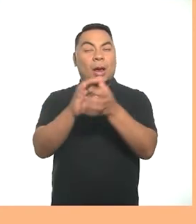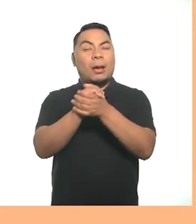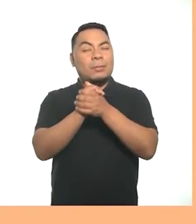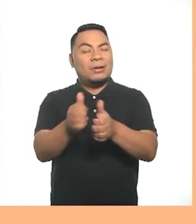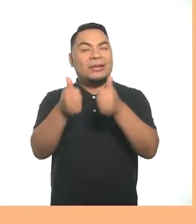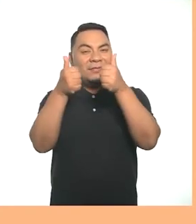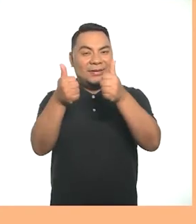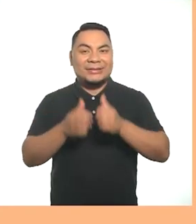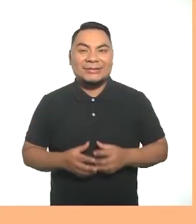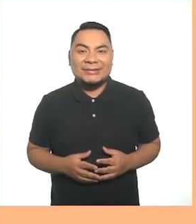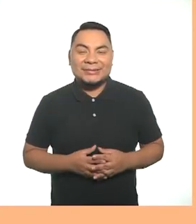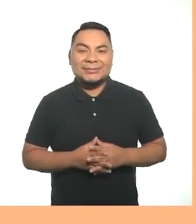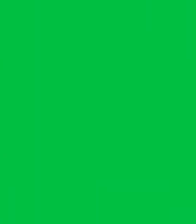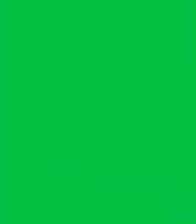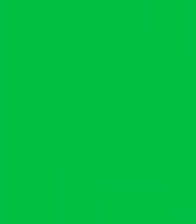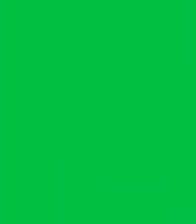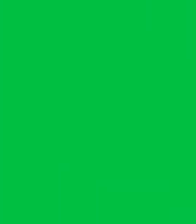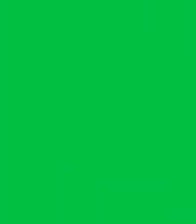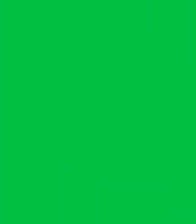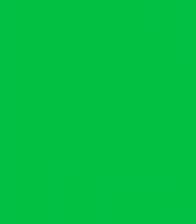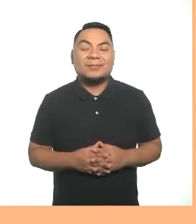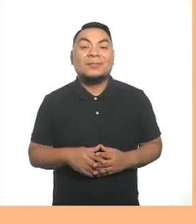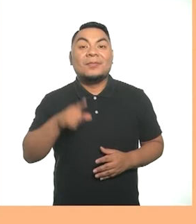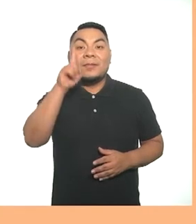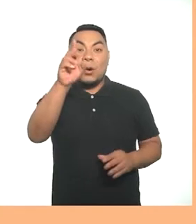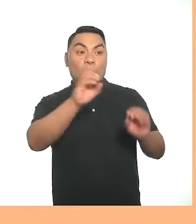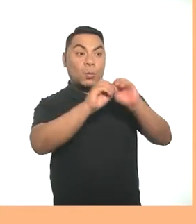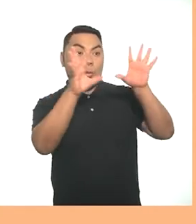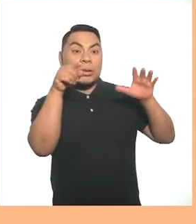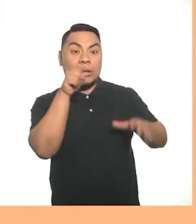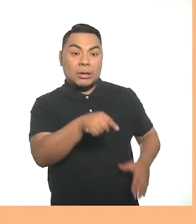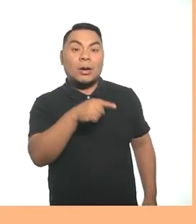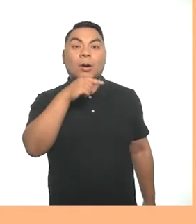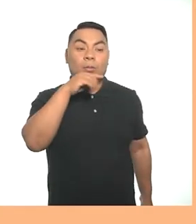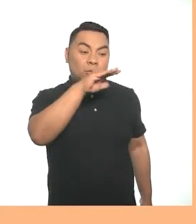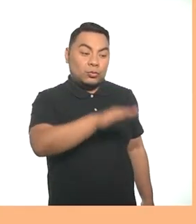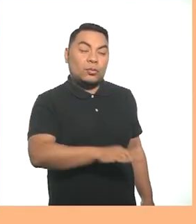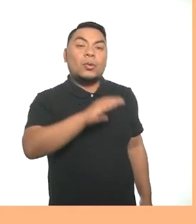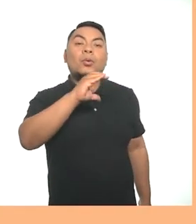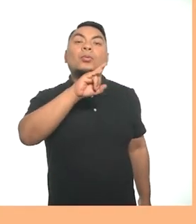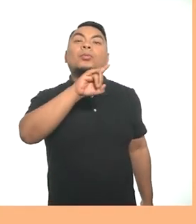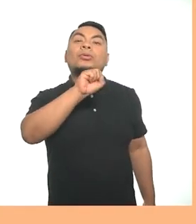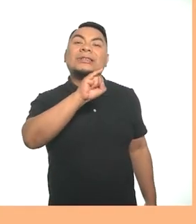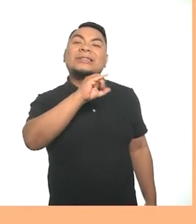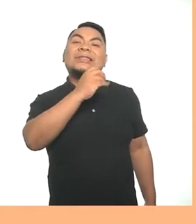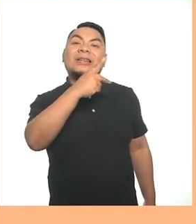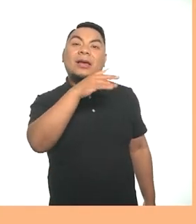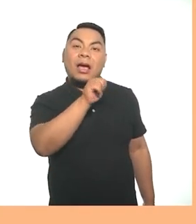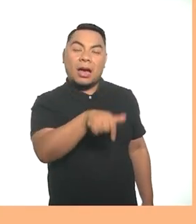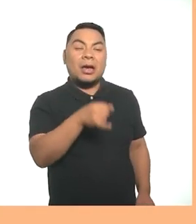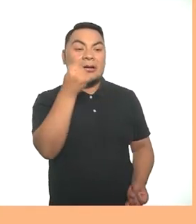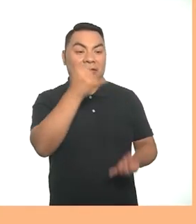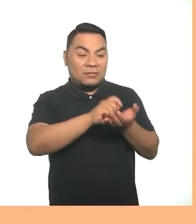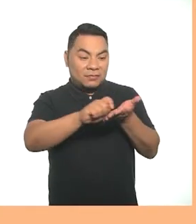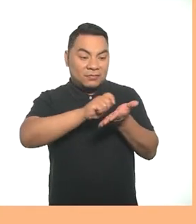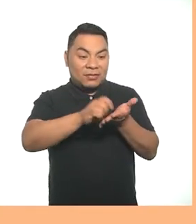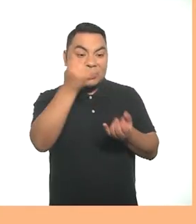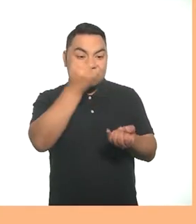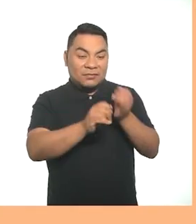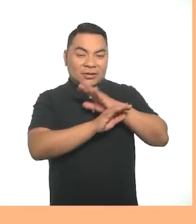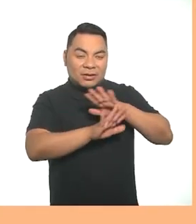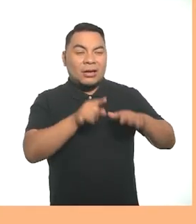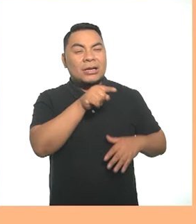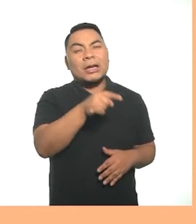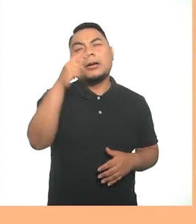Un grupo fantástico. Un día, Cosi Chasca terminó rápido sus tareas y trató